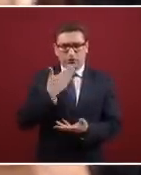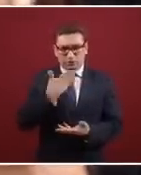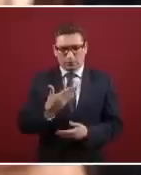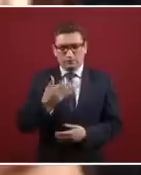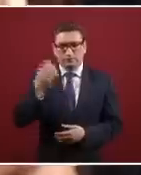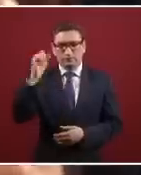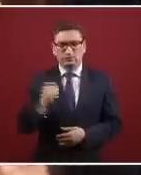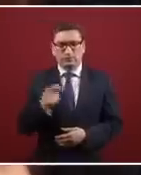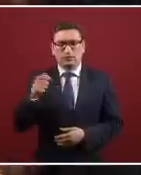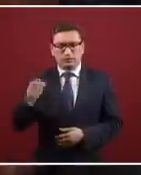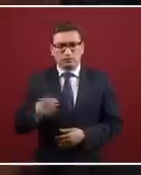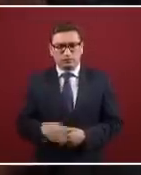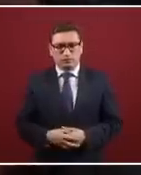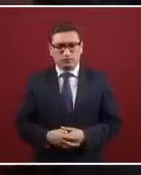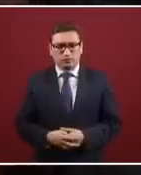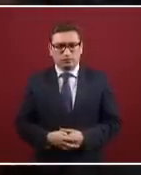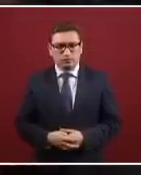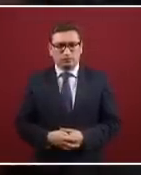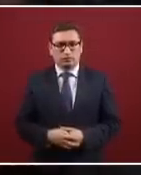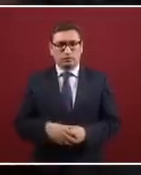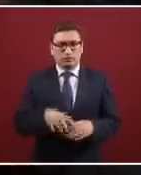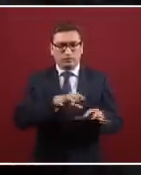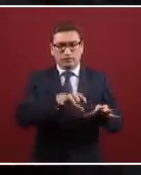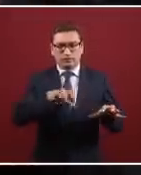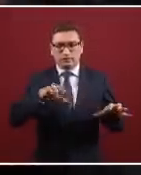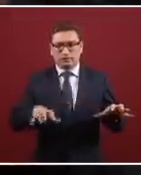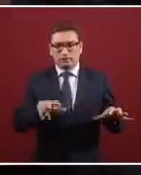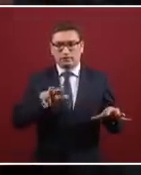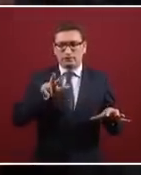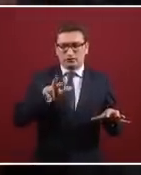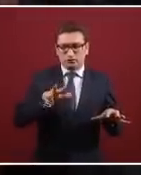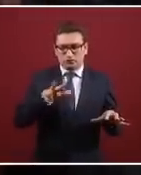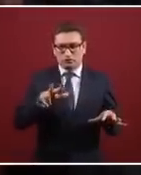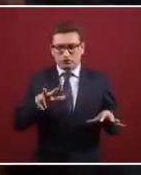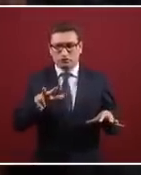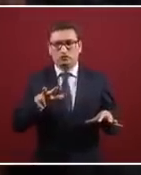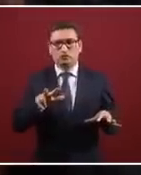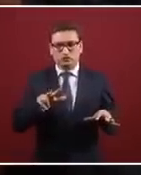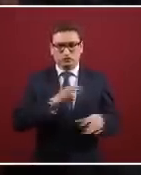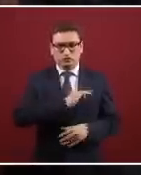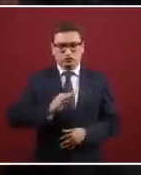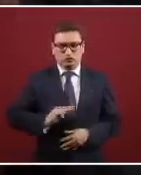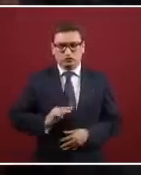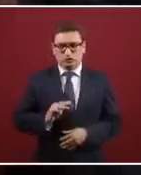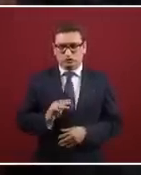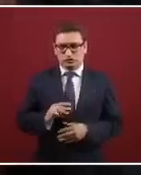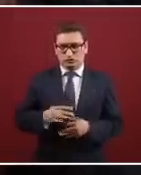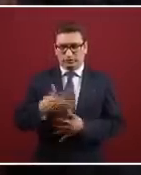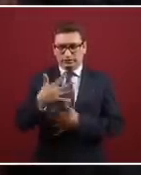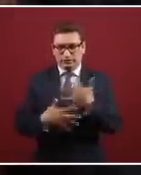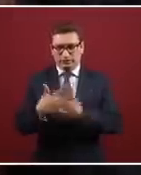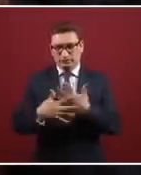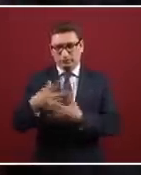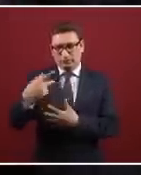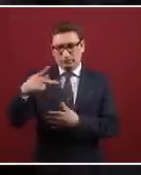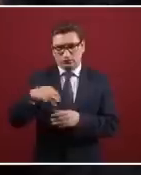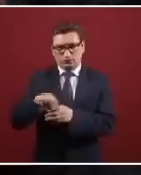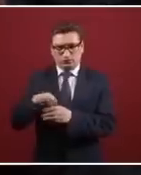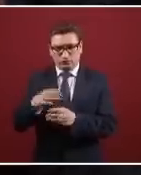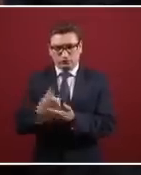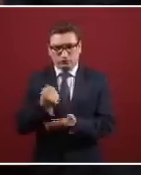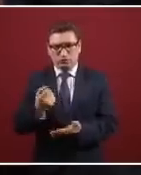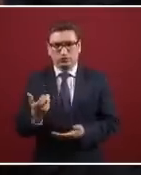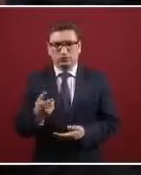Sinaloa, 18 municipios, 15 son tuyos, presidente. Mirza Uribe, Gaceta del Aire.